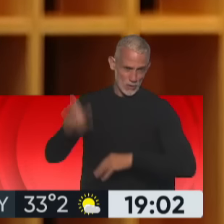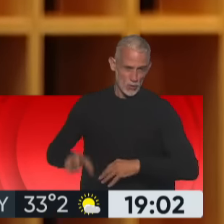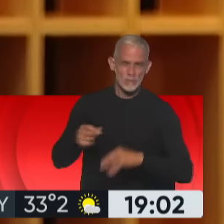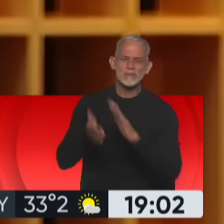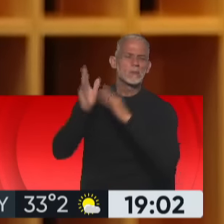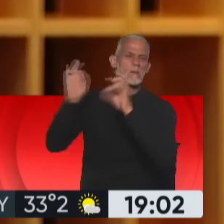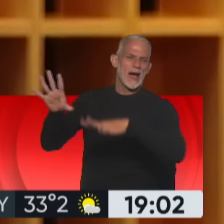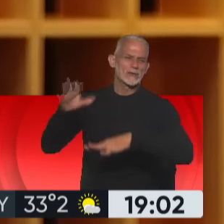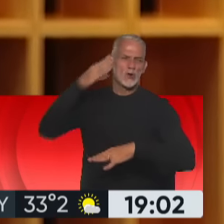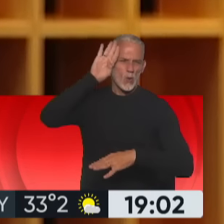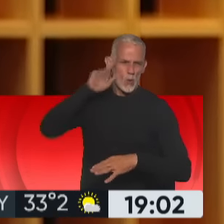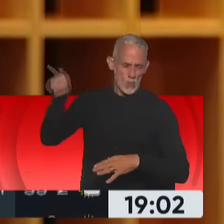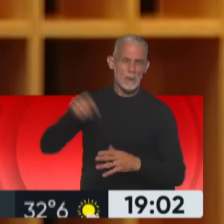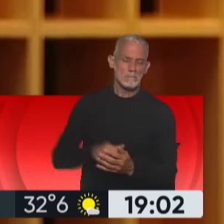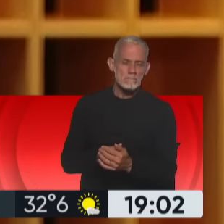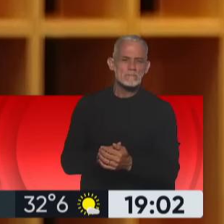de vacaciones a Cuba